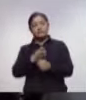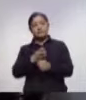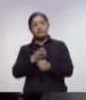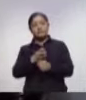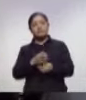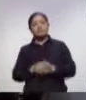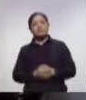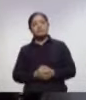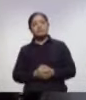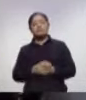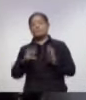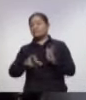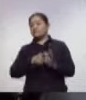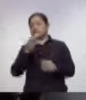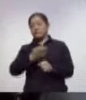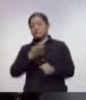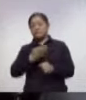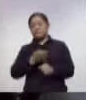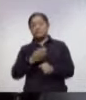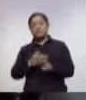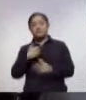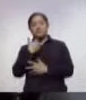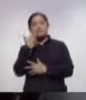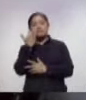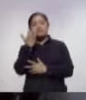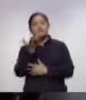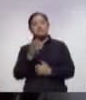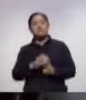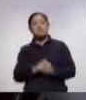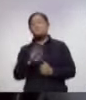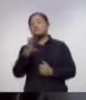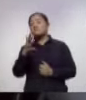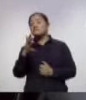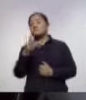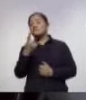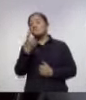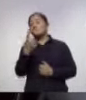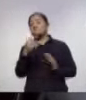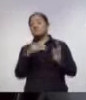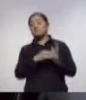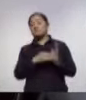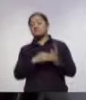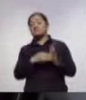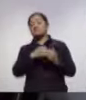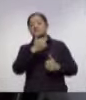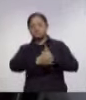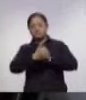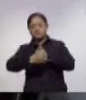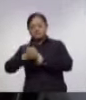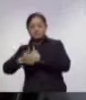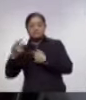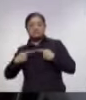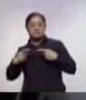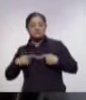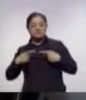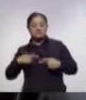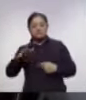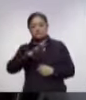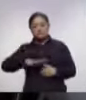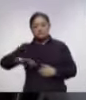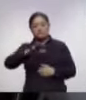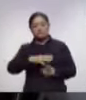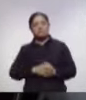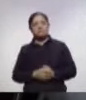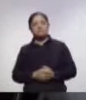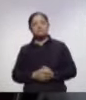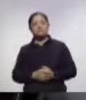nuestra tercera edición del reto. Este año esperamos pues alrededor de mil competidores. Uh-huh.